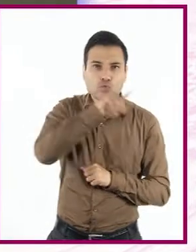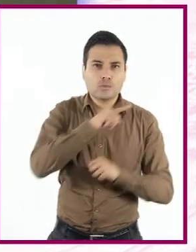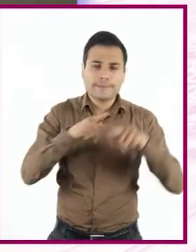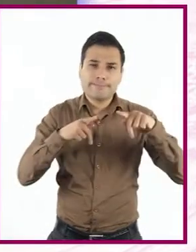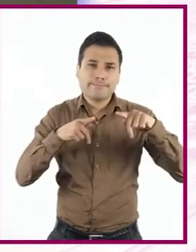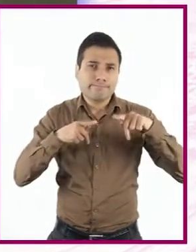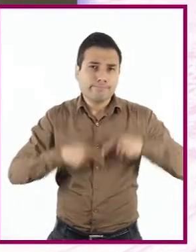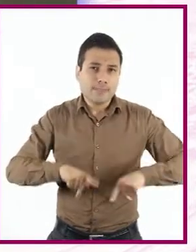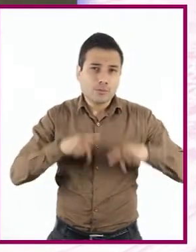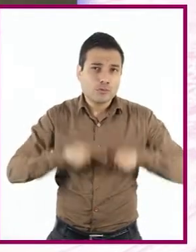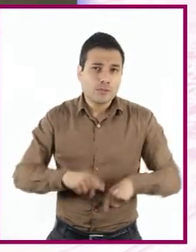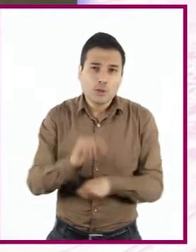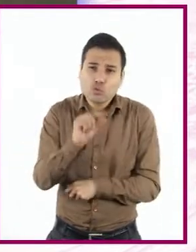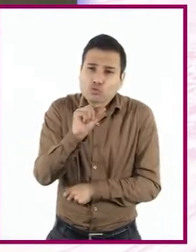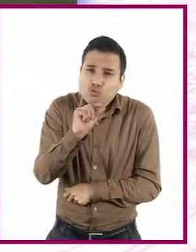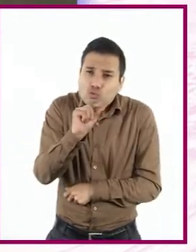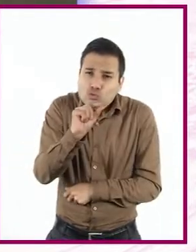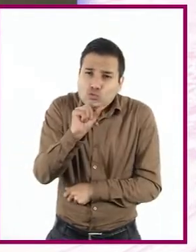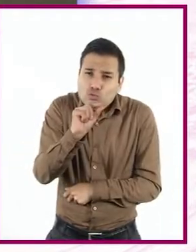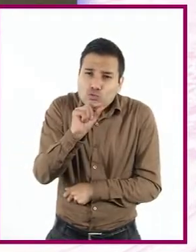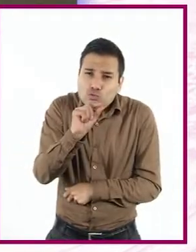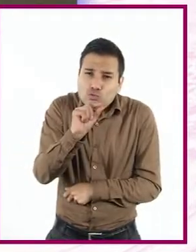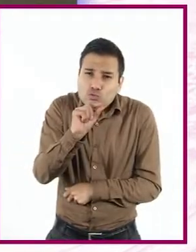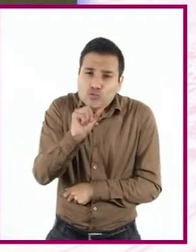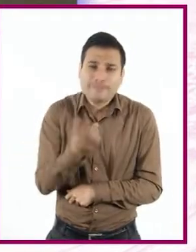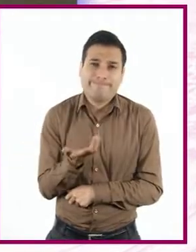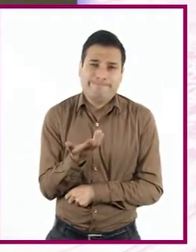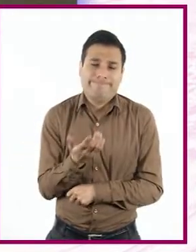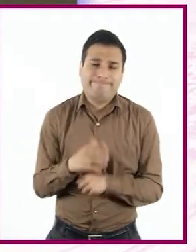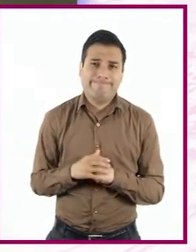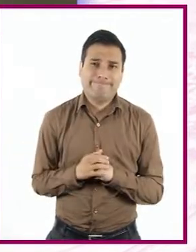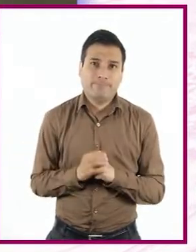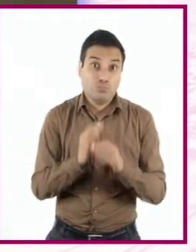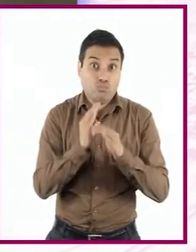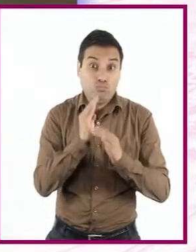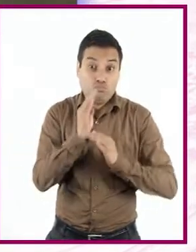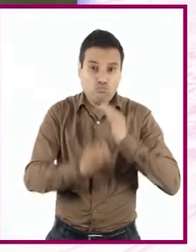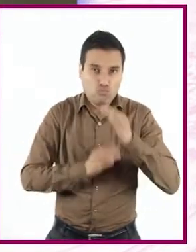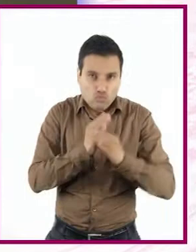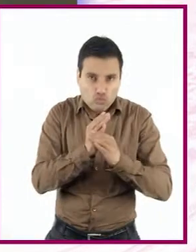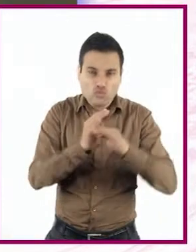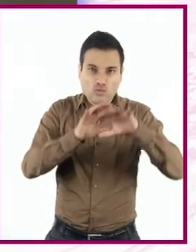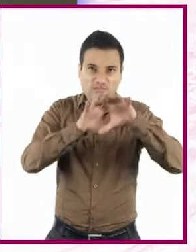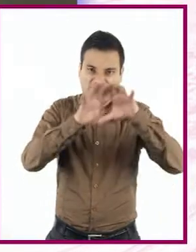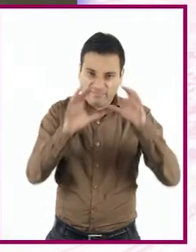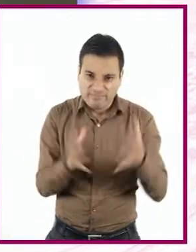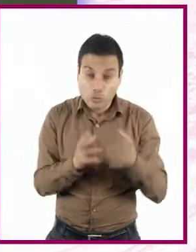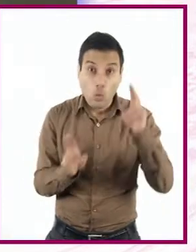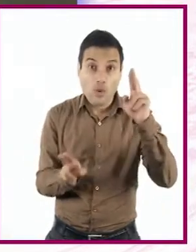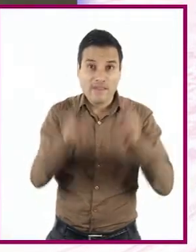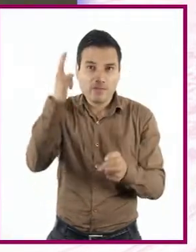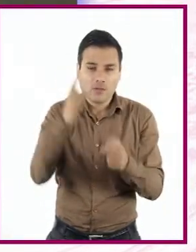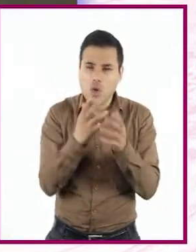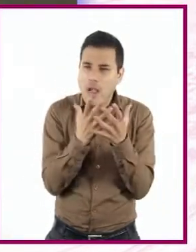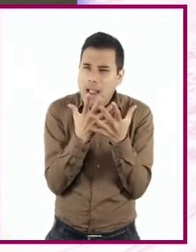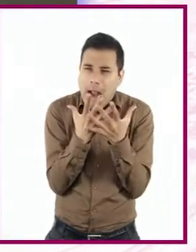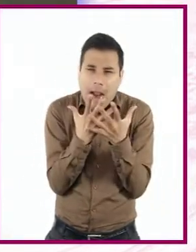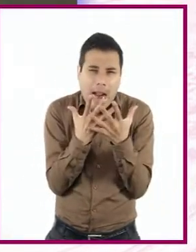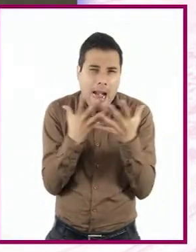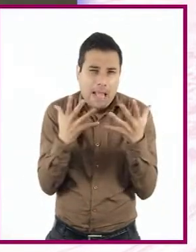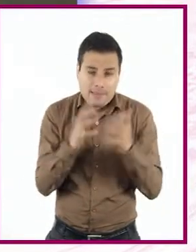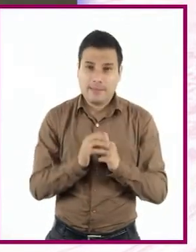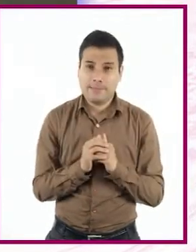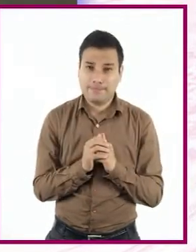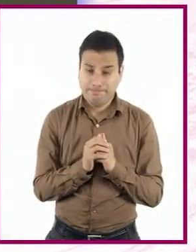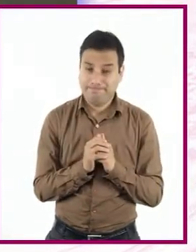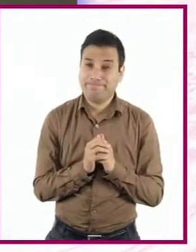pequeña parte del todo que es nuestro planeta y el universo. Actualmente, algunas